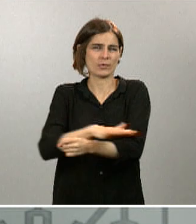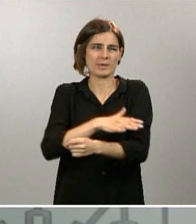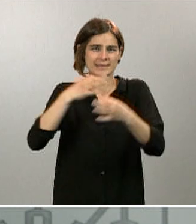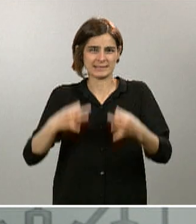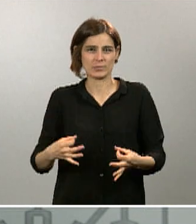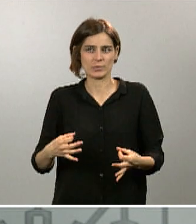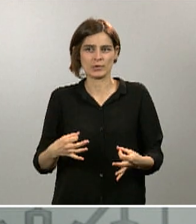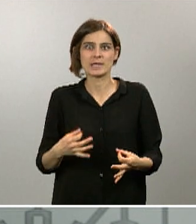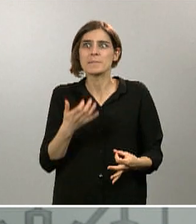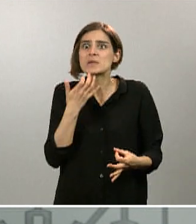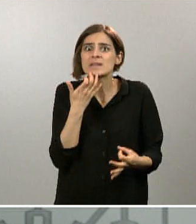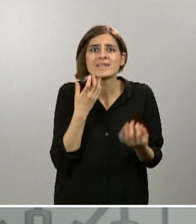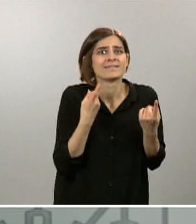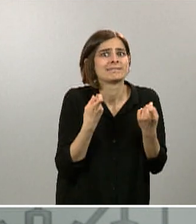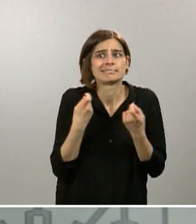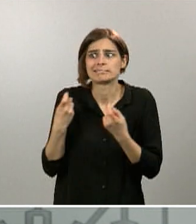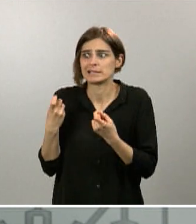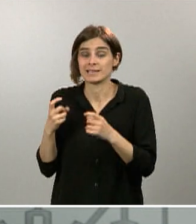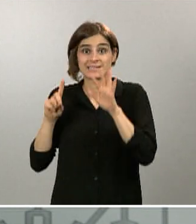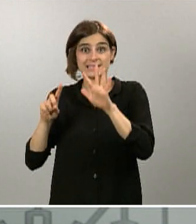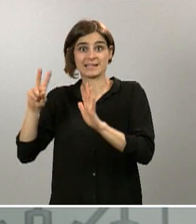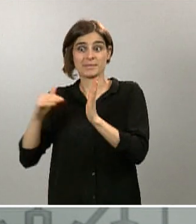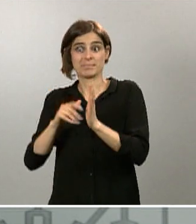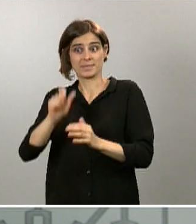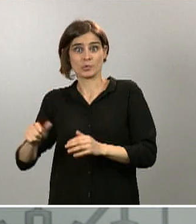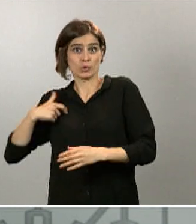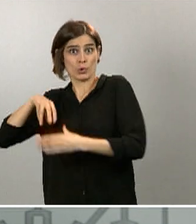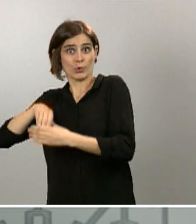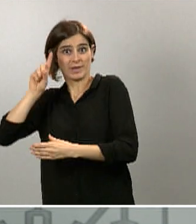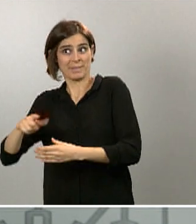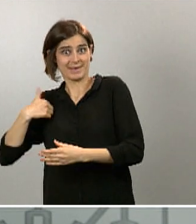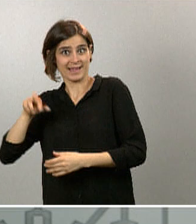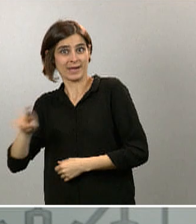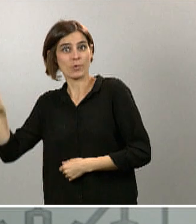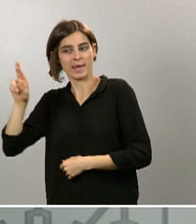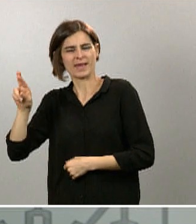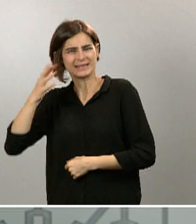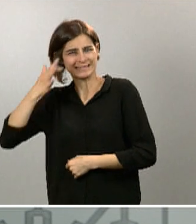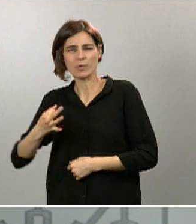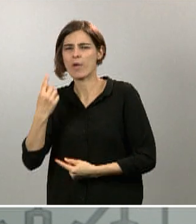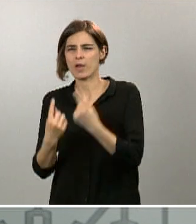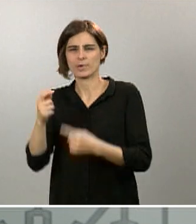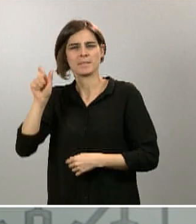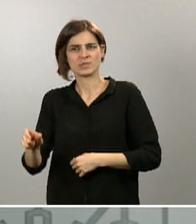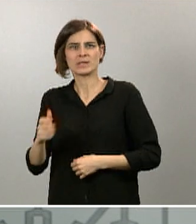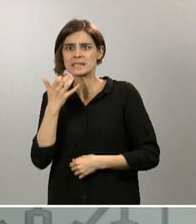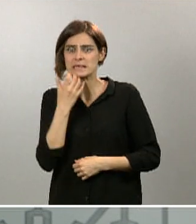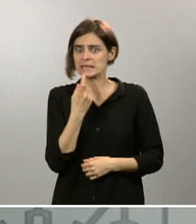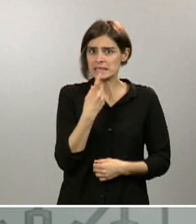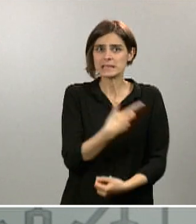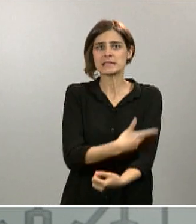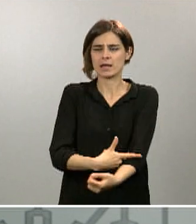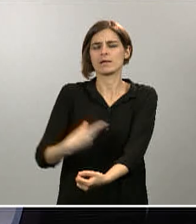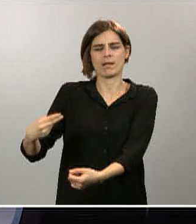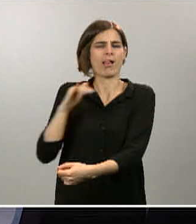67.000 personas que ya nos hemos curado, habrá suficientes personas solidarias en caso de que fuera necesario.